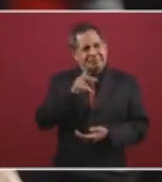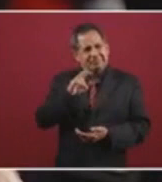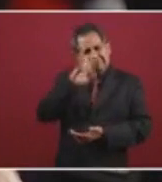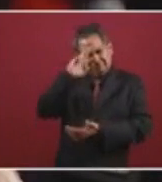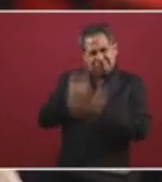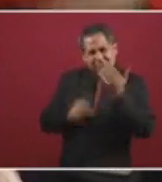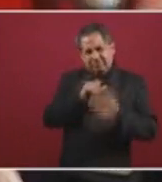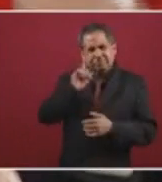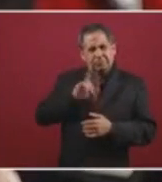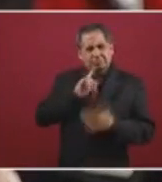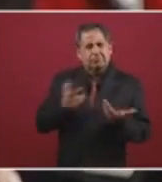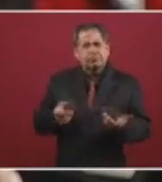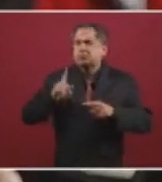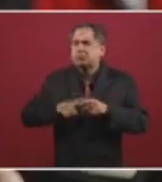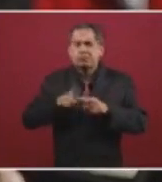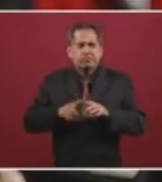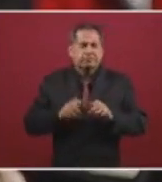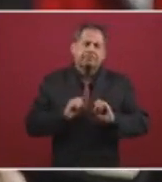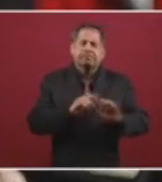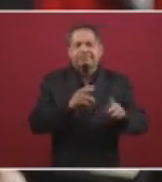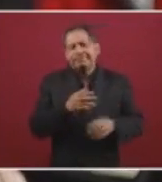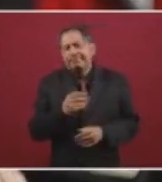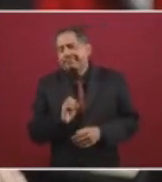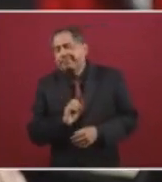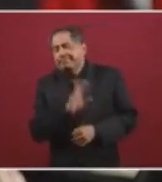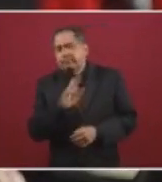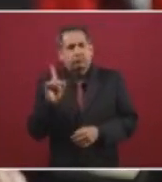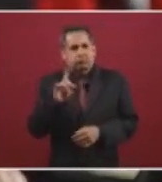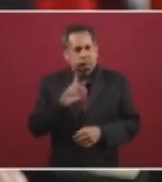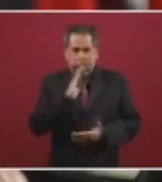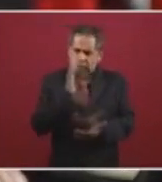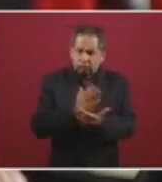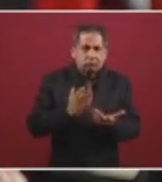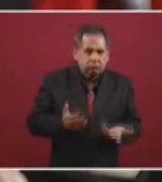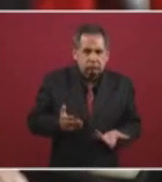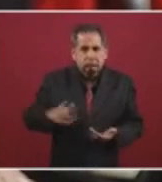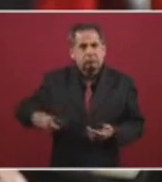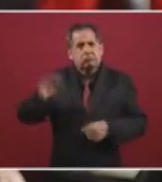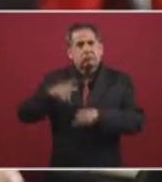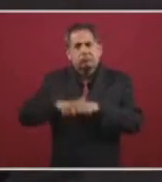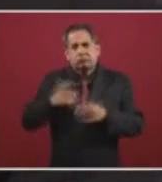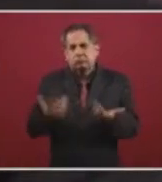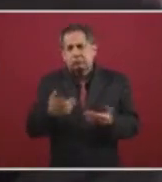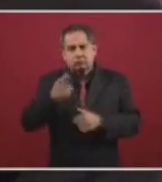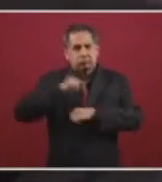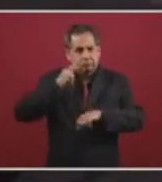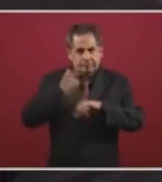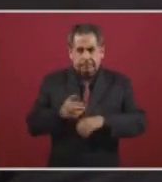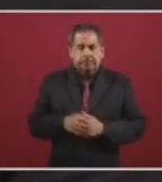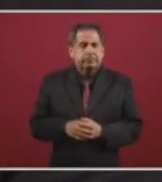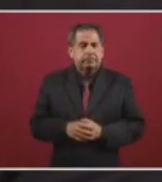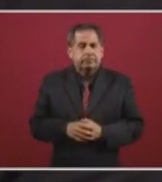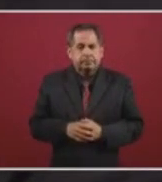mujer. Por eso mi pregunta es, ¿qué nivel de tolerancia hay hacia estas expresiones por parte del gobierno federal que usted encabeza? Vamos